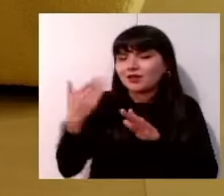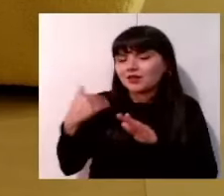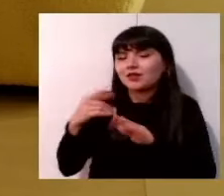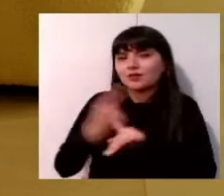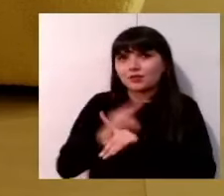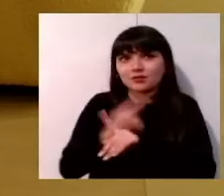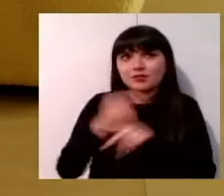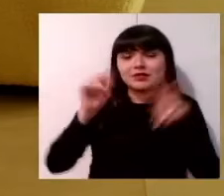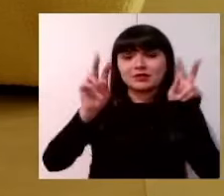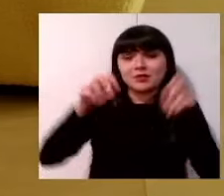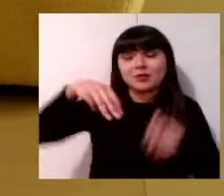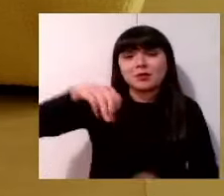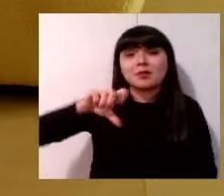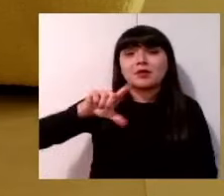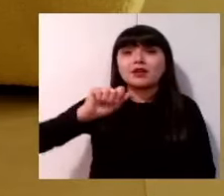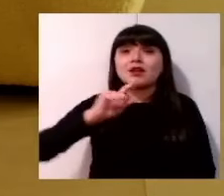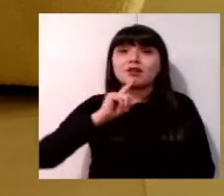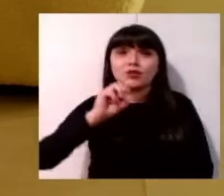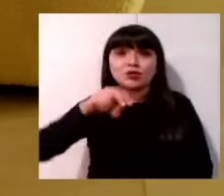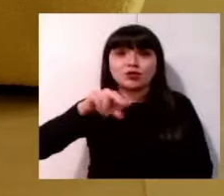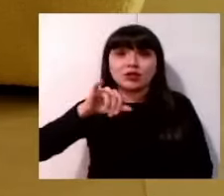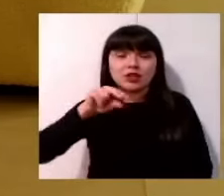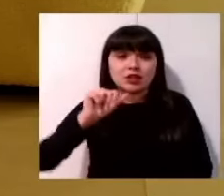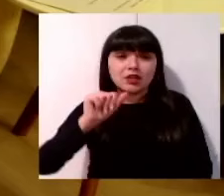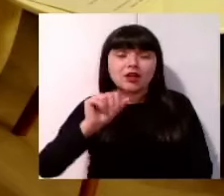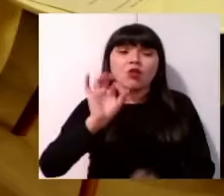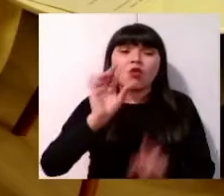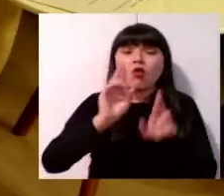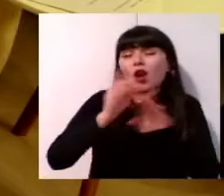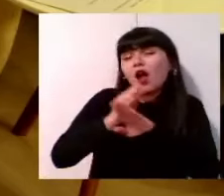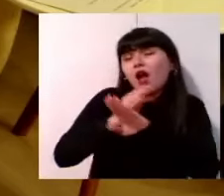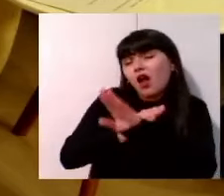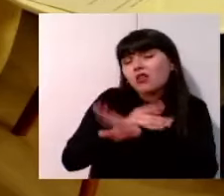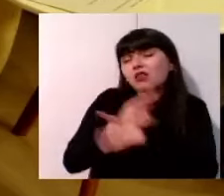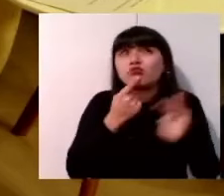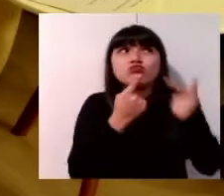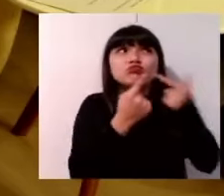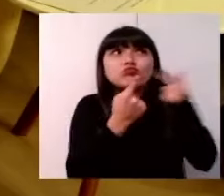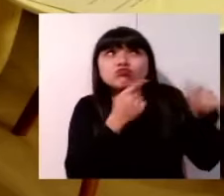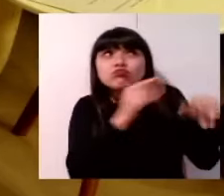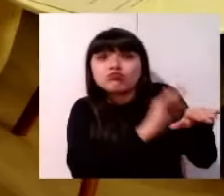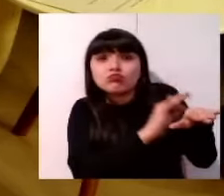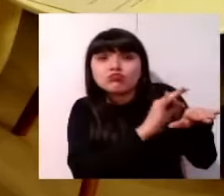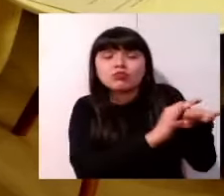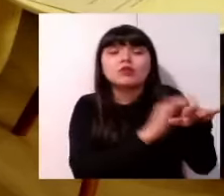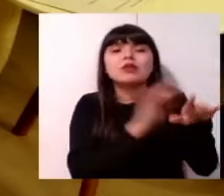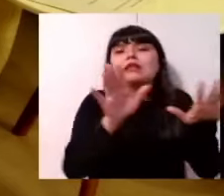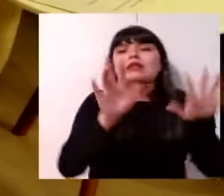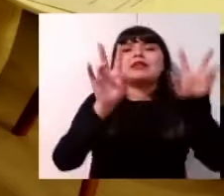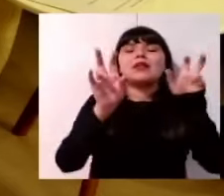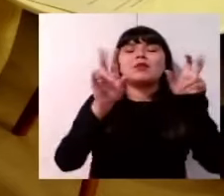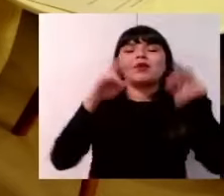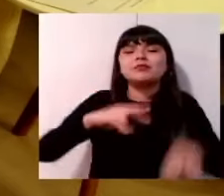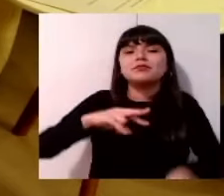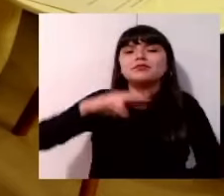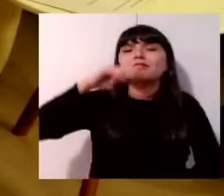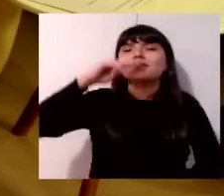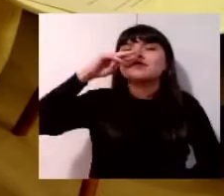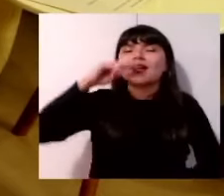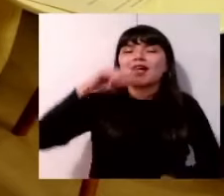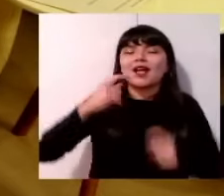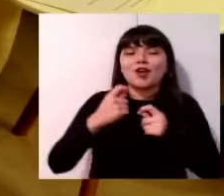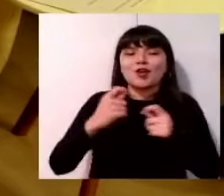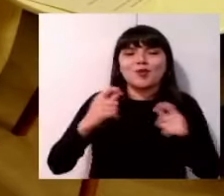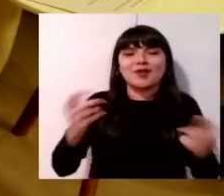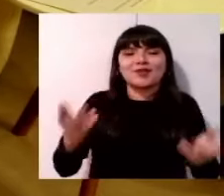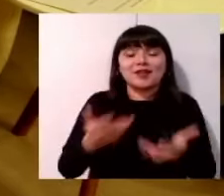tener ojo, ojalá consultar. Entonces, por ejemplo, la aromaterapia. Porque de repente uno pone difusores y